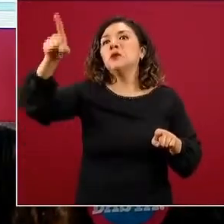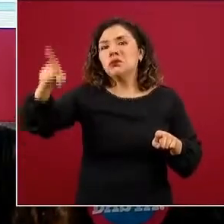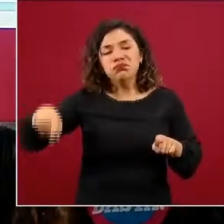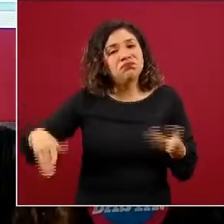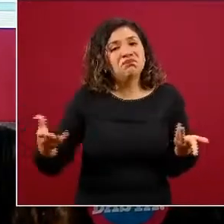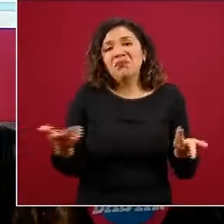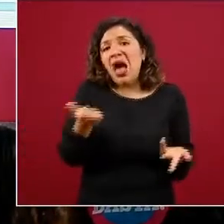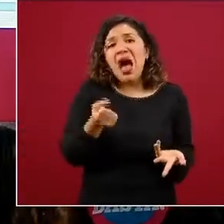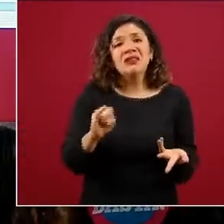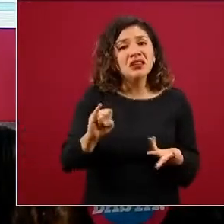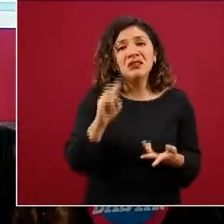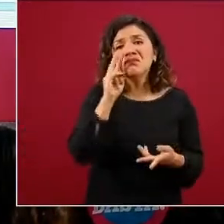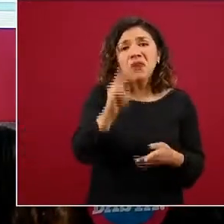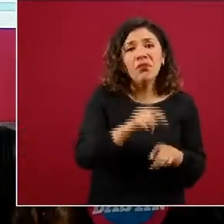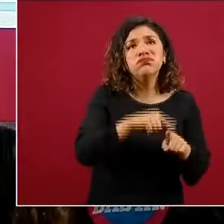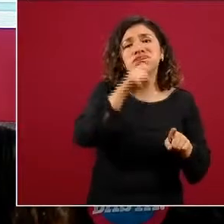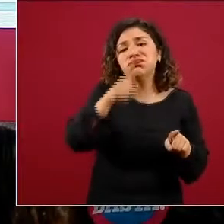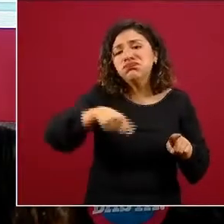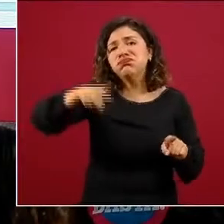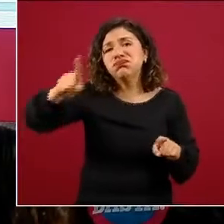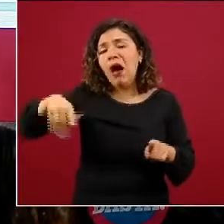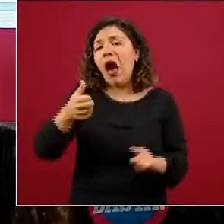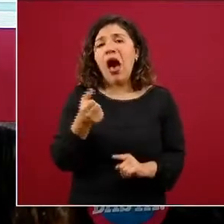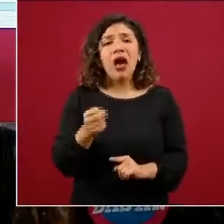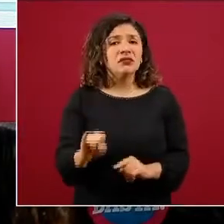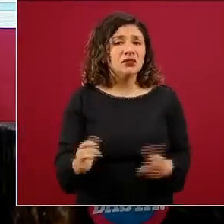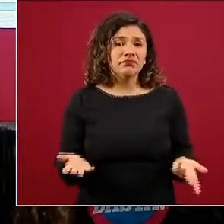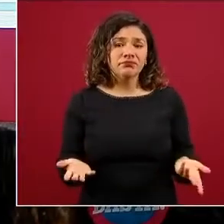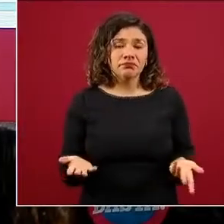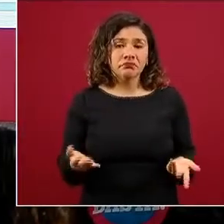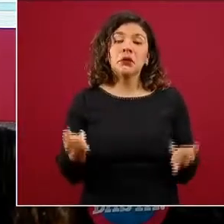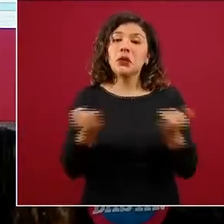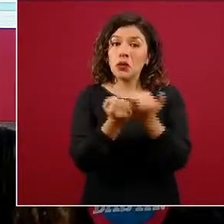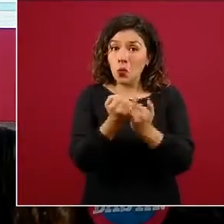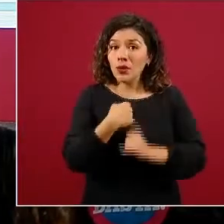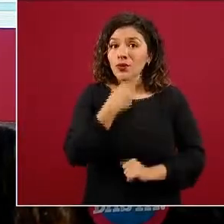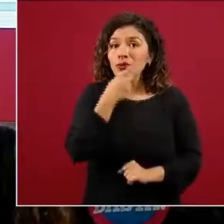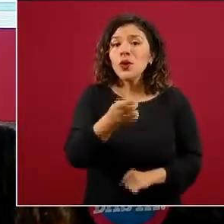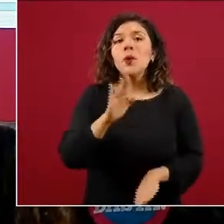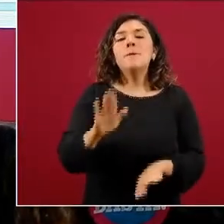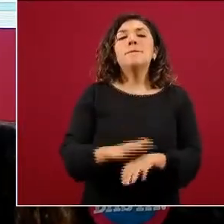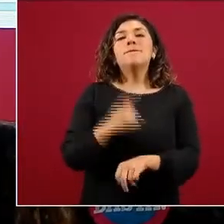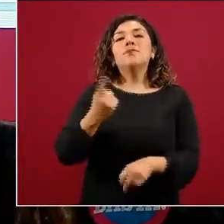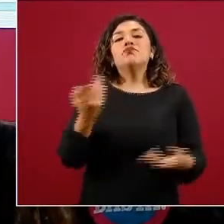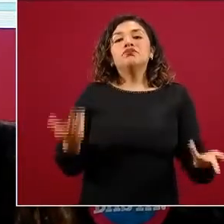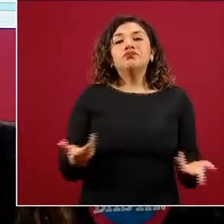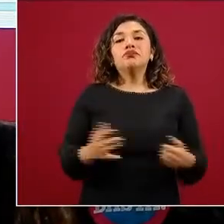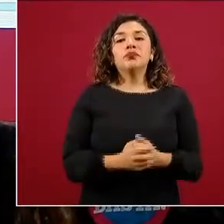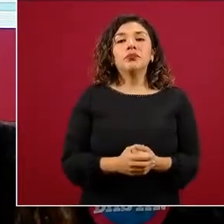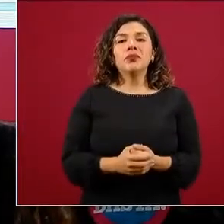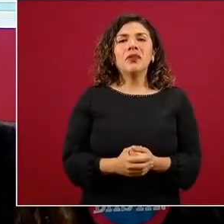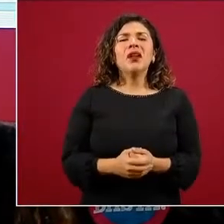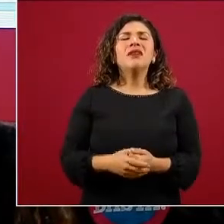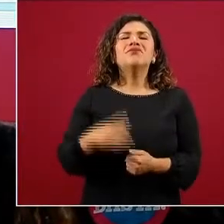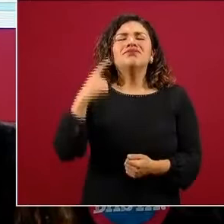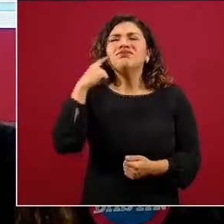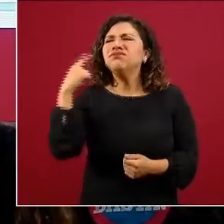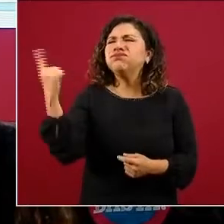subir, etcétera. Y así vamos a estar viendo las curvas epidémicas. Lo digo también porque con la